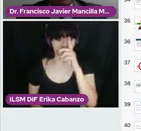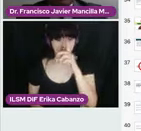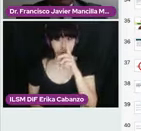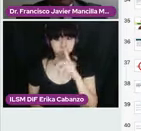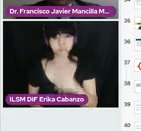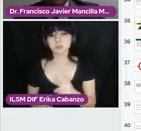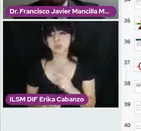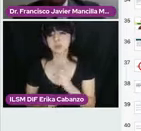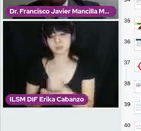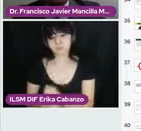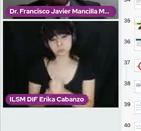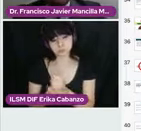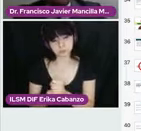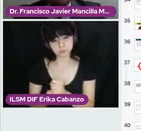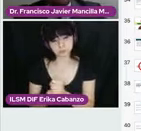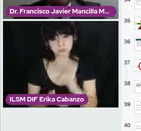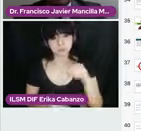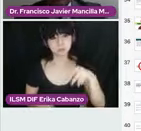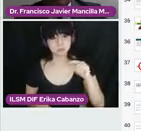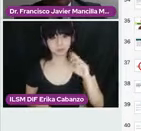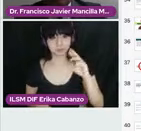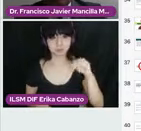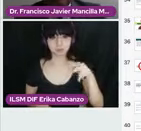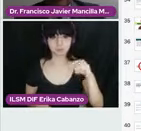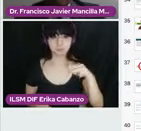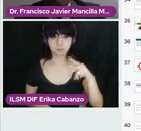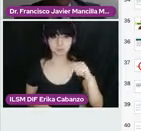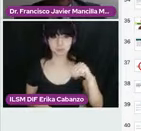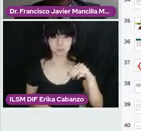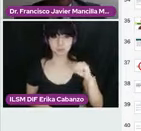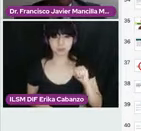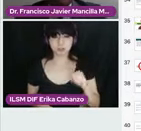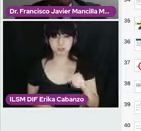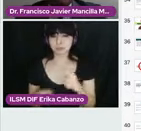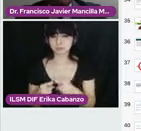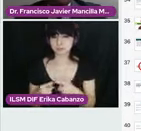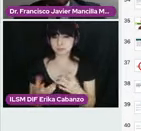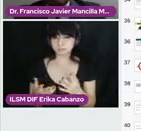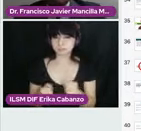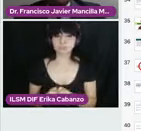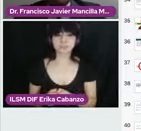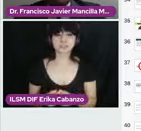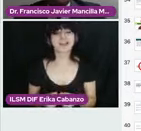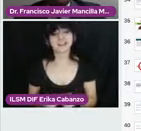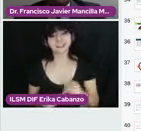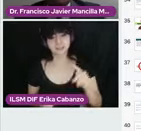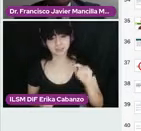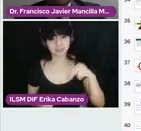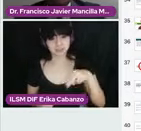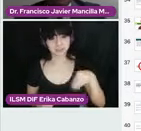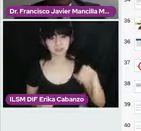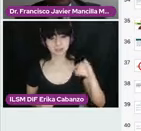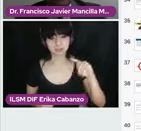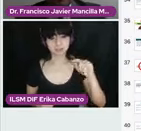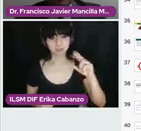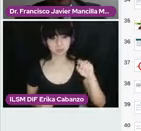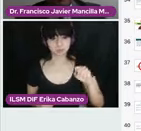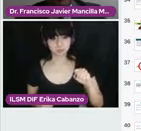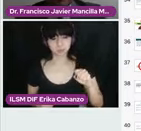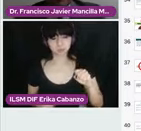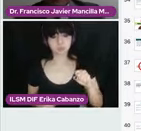terapia intratimpánica, pero no la recomienda en tinnitus esencial o primario, ¿sí? Ese paciente no se va a ver beneficiado